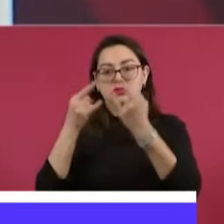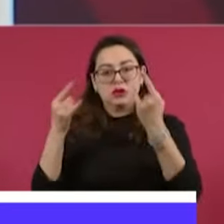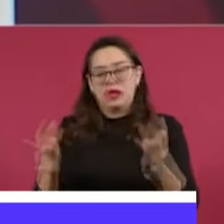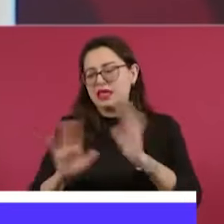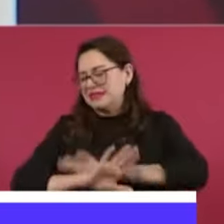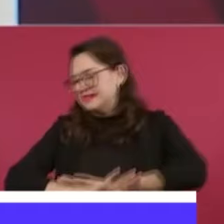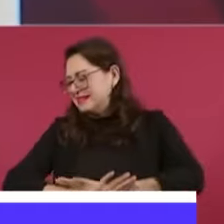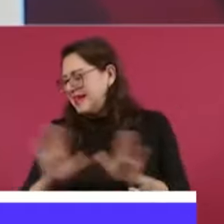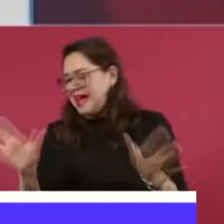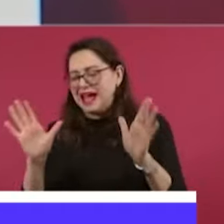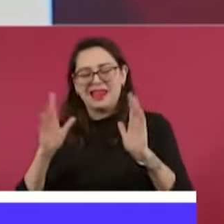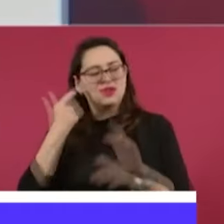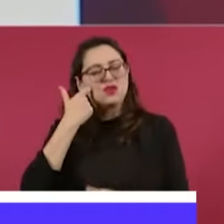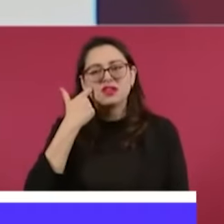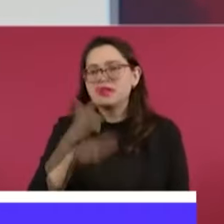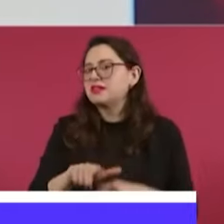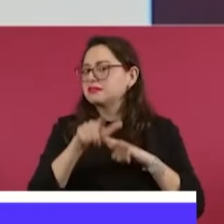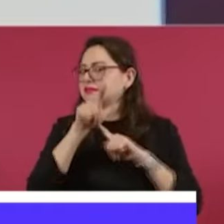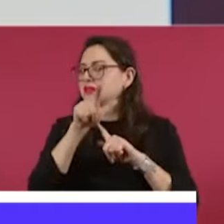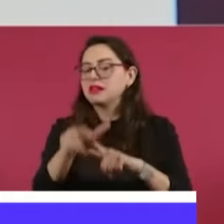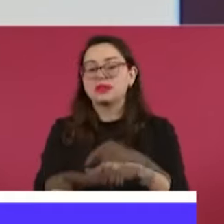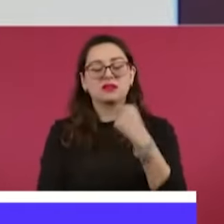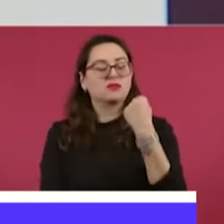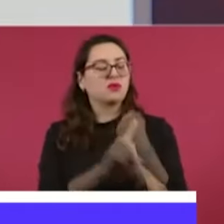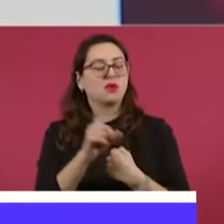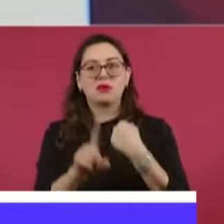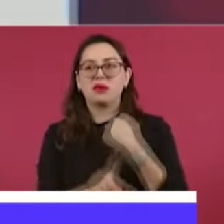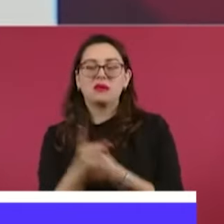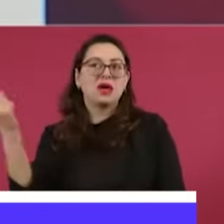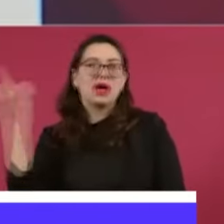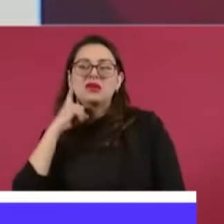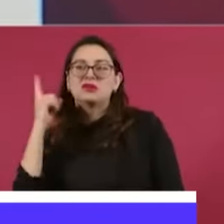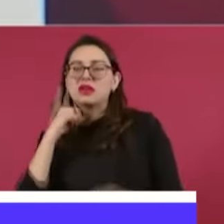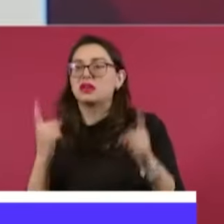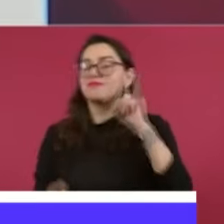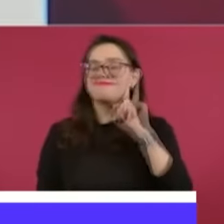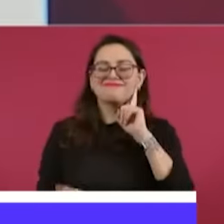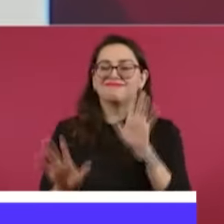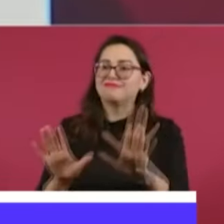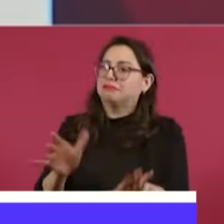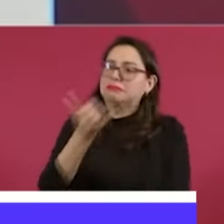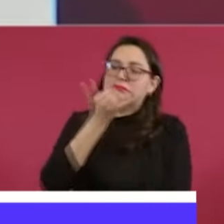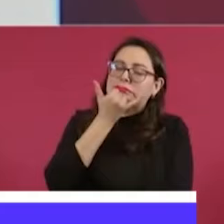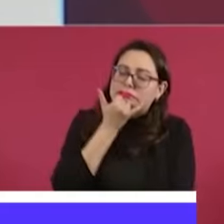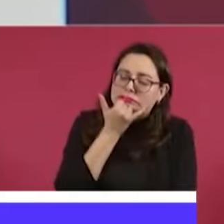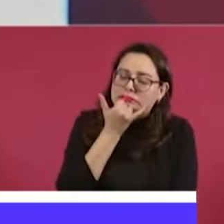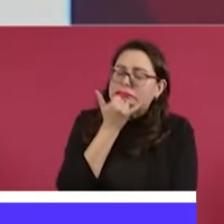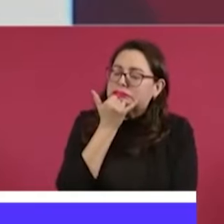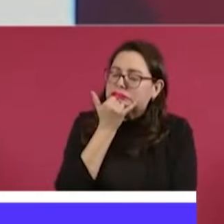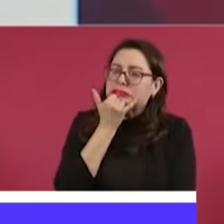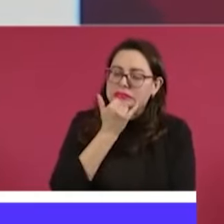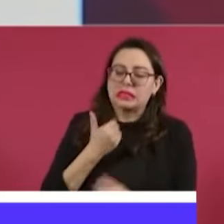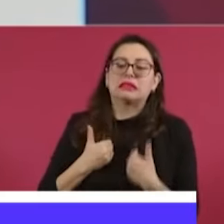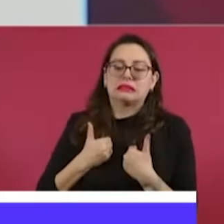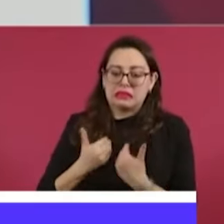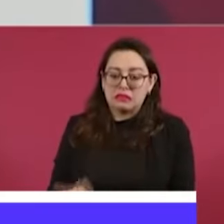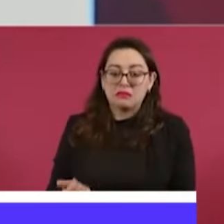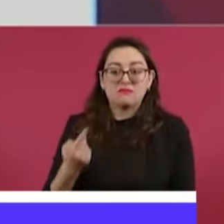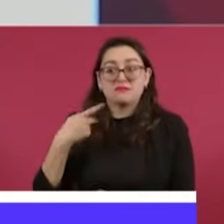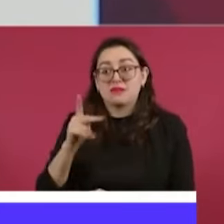terrible, pero se trata, repito, de un asunto de